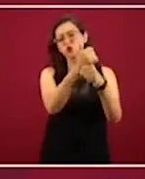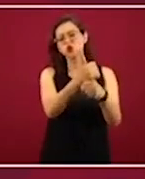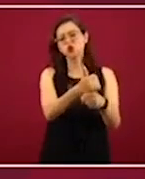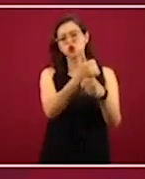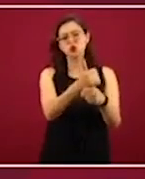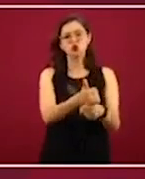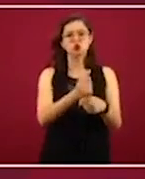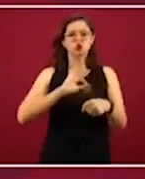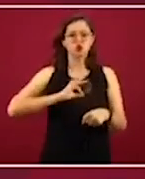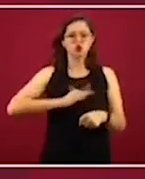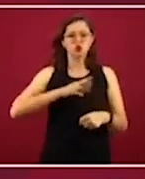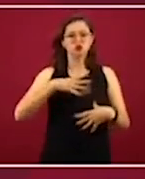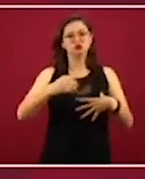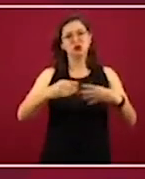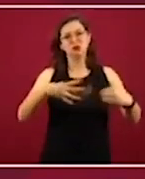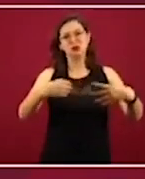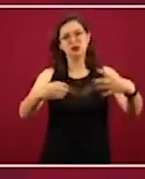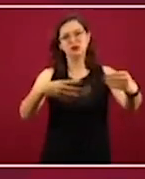pandemia